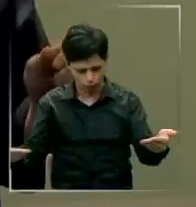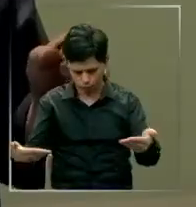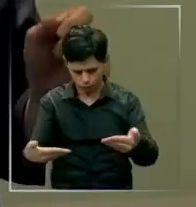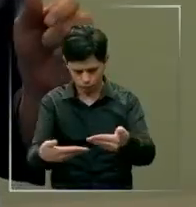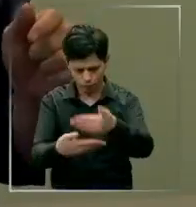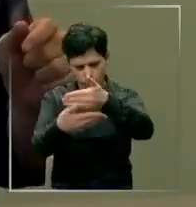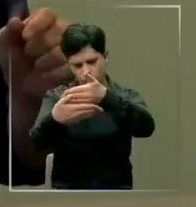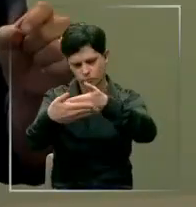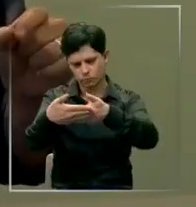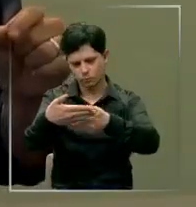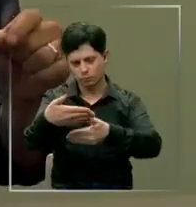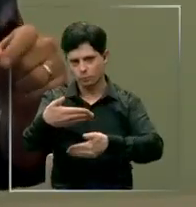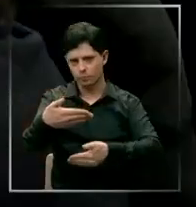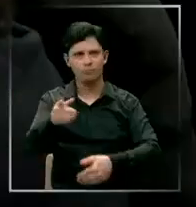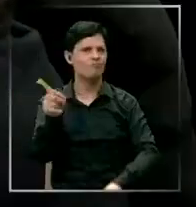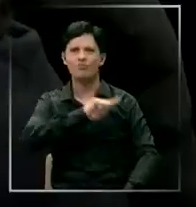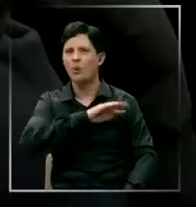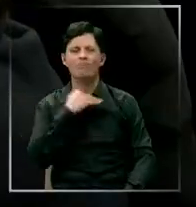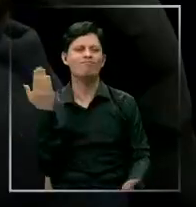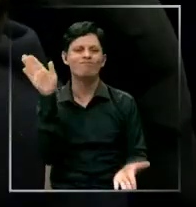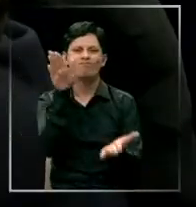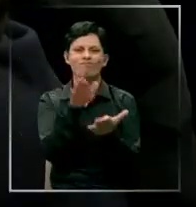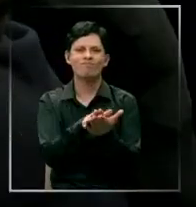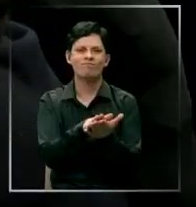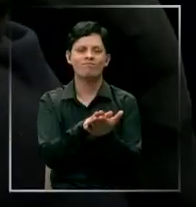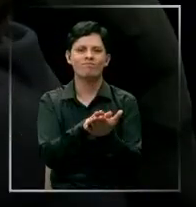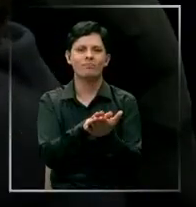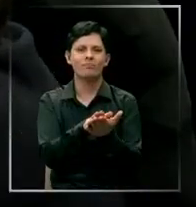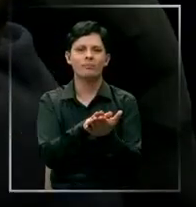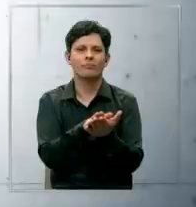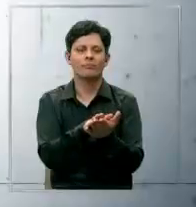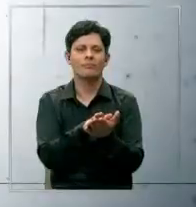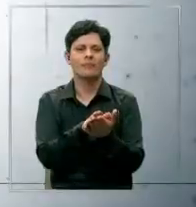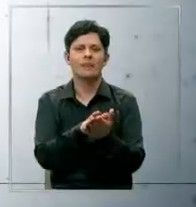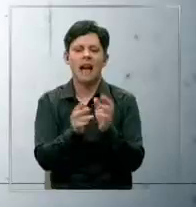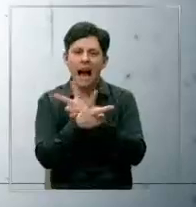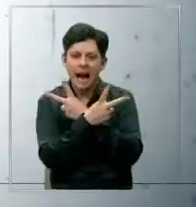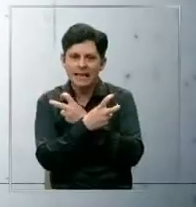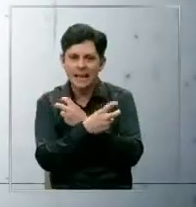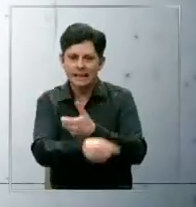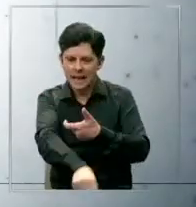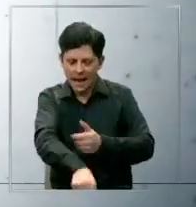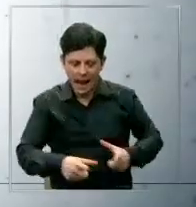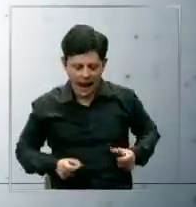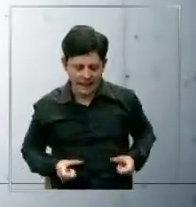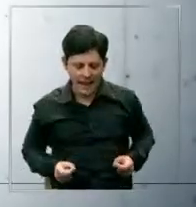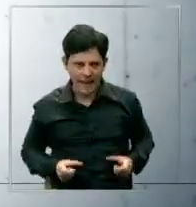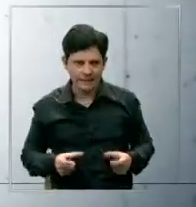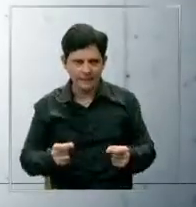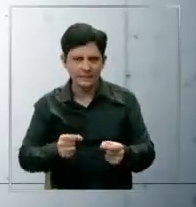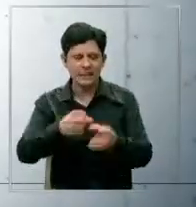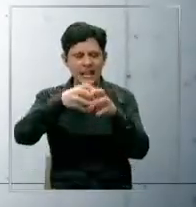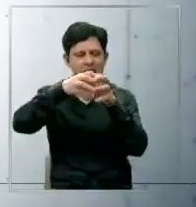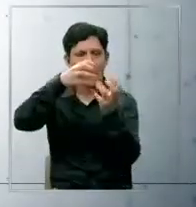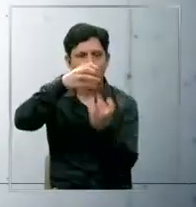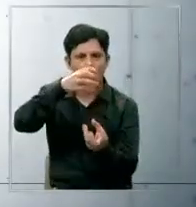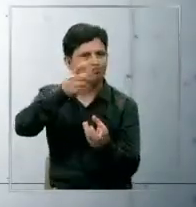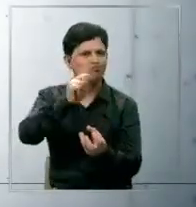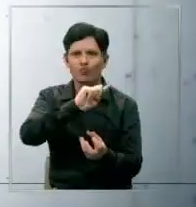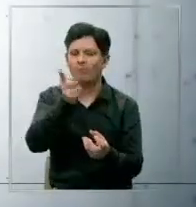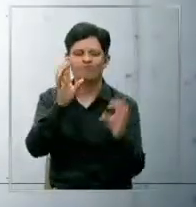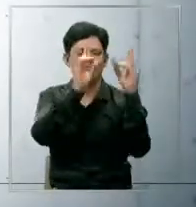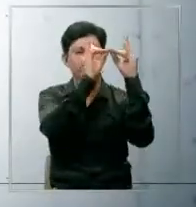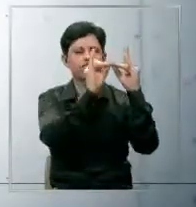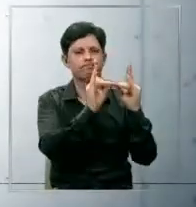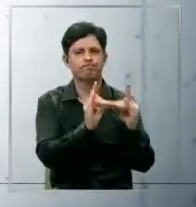y determinaron que Neruda no falleció a consecuencia de un estado de caquexia derivado del cáncer de próstata, como indica el certificado de